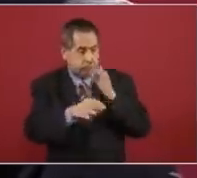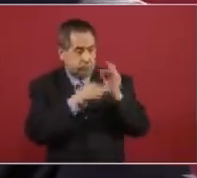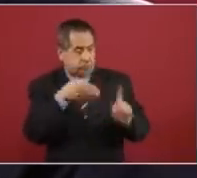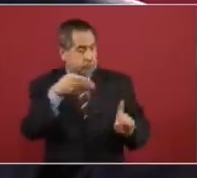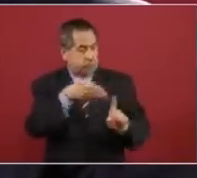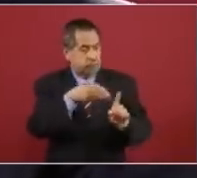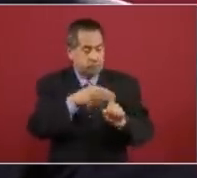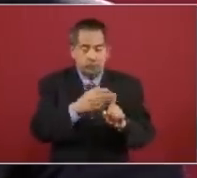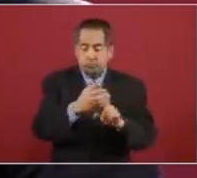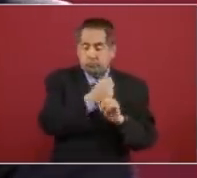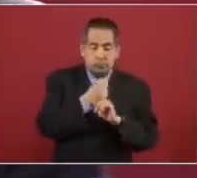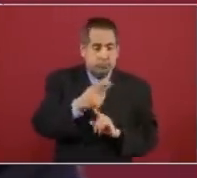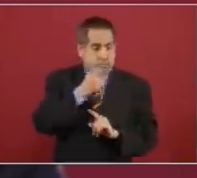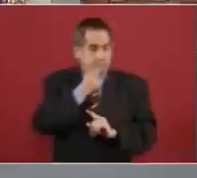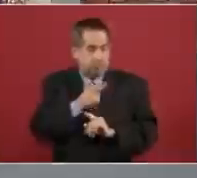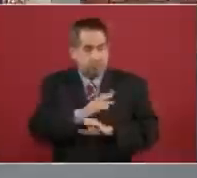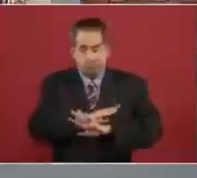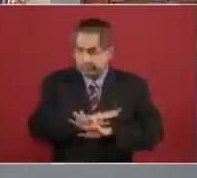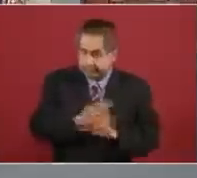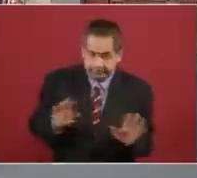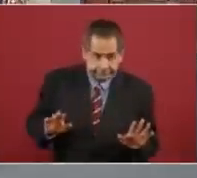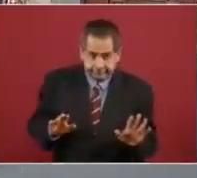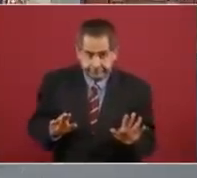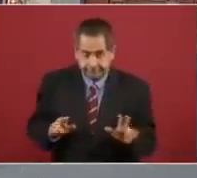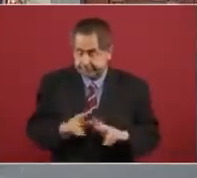comunicación predilecto, preferido,